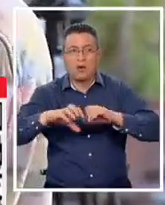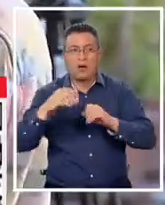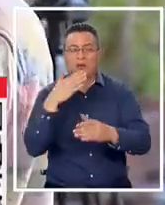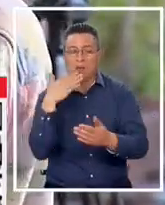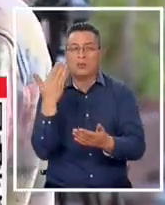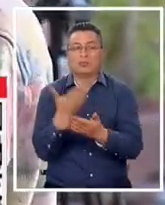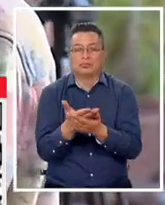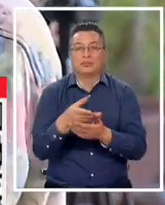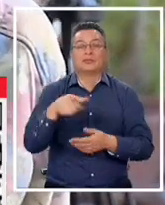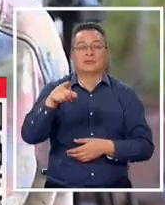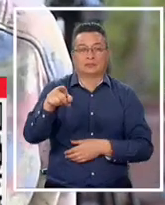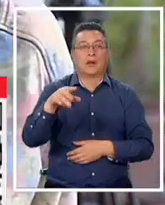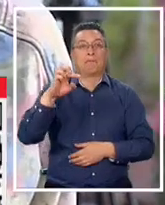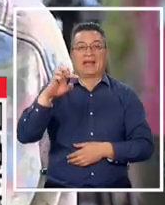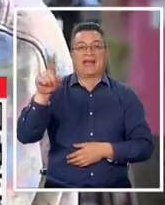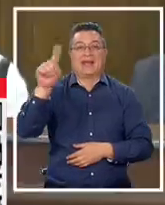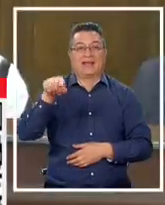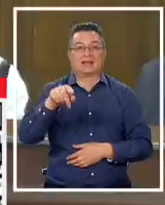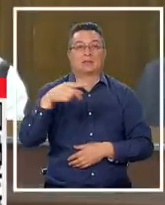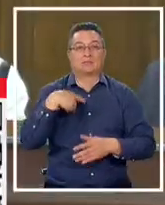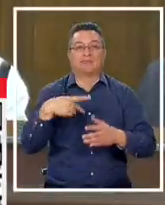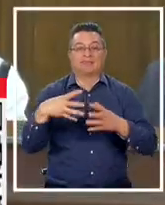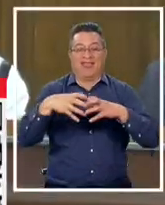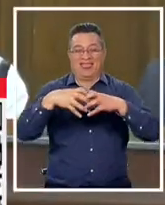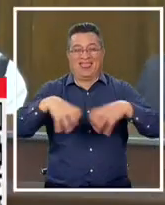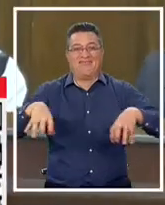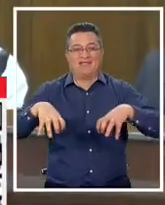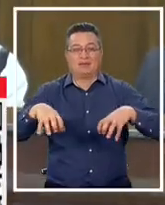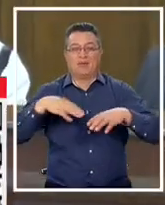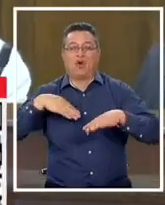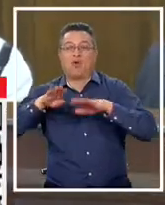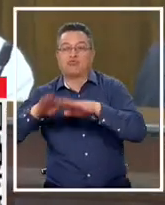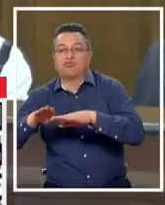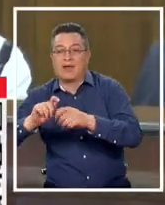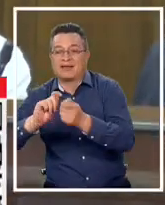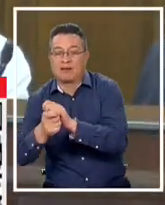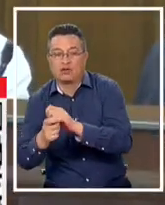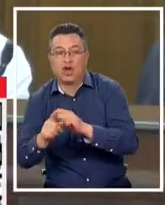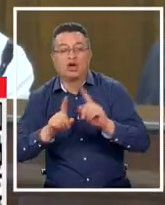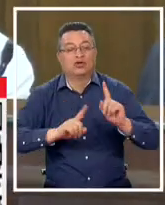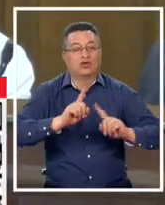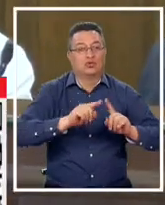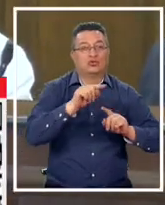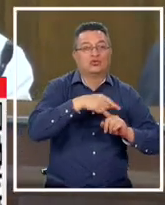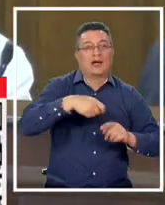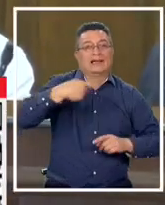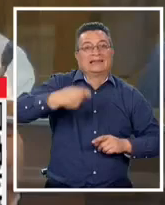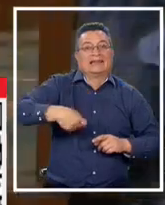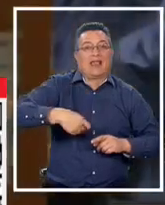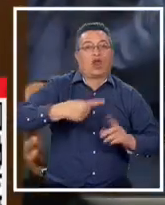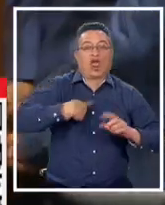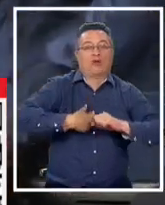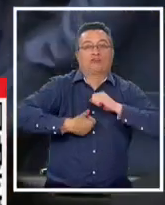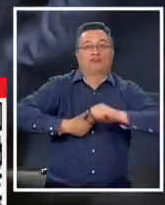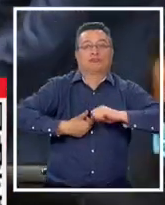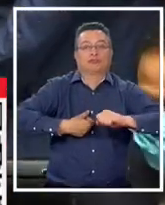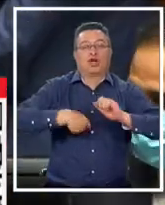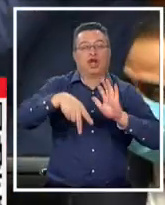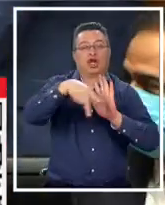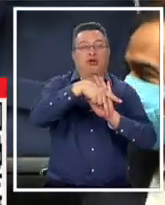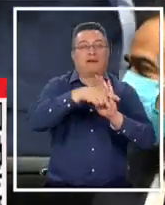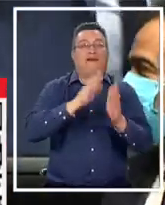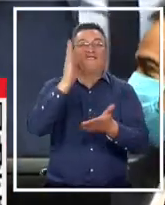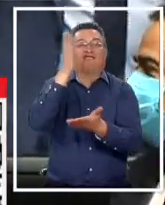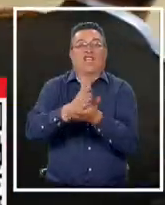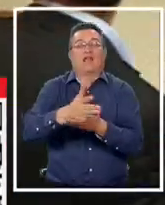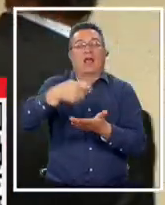convencional socialista, partido dividido por quienes apoyan los cambios y quienes, principalmente sus senadores, se han opuesto a normas como el fin